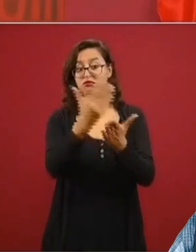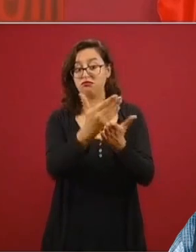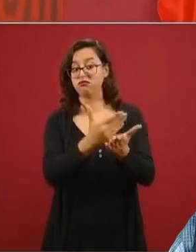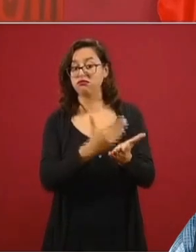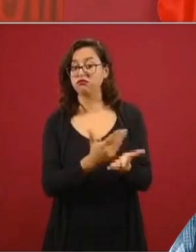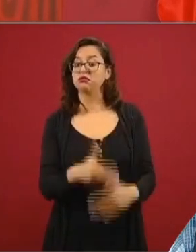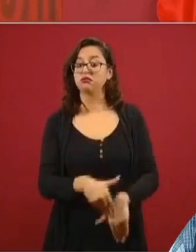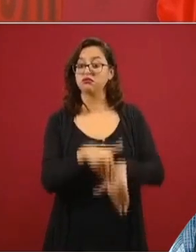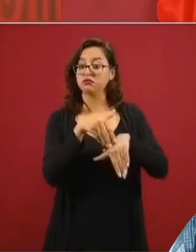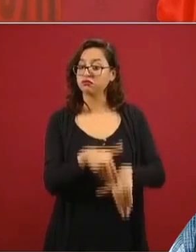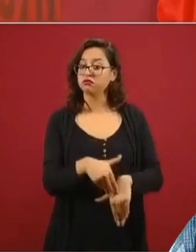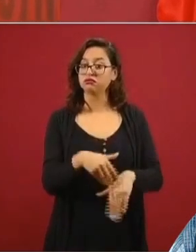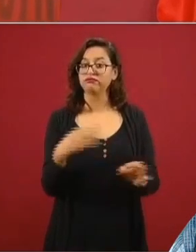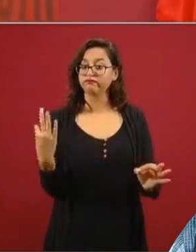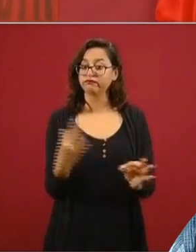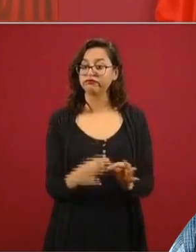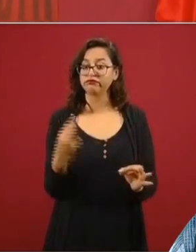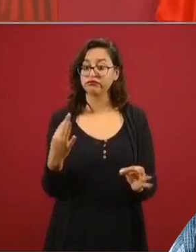que la Fiscalía